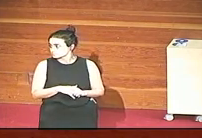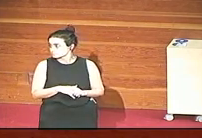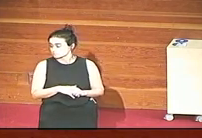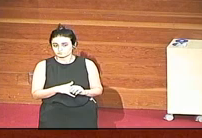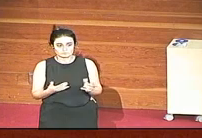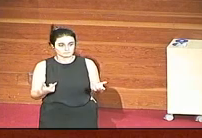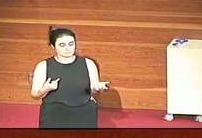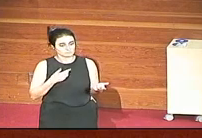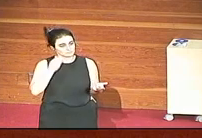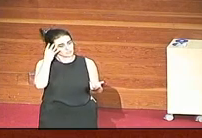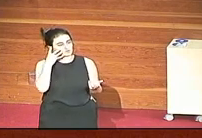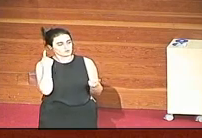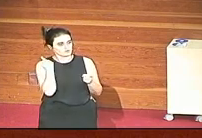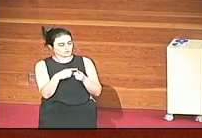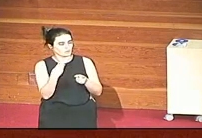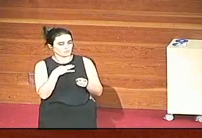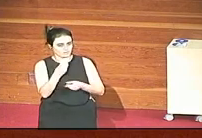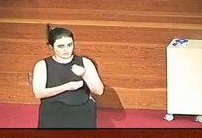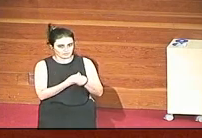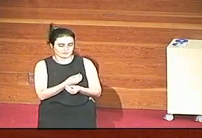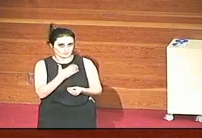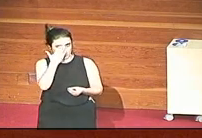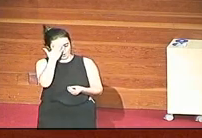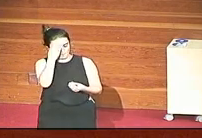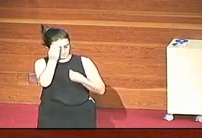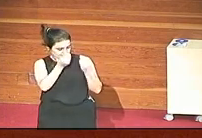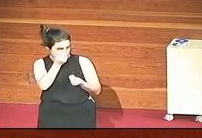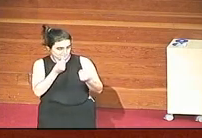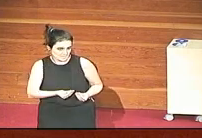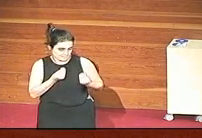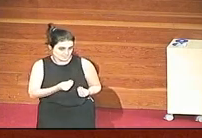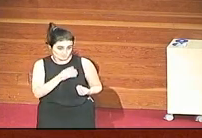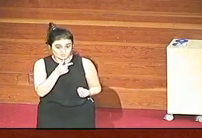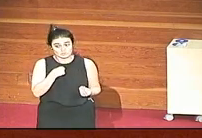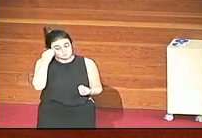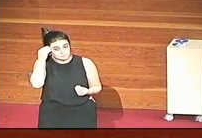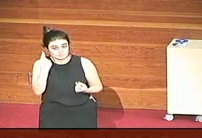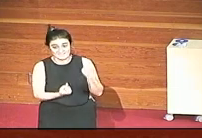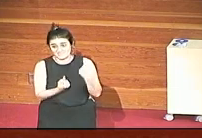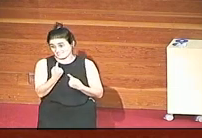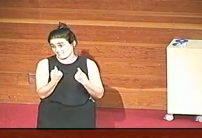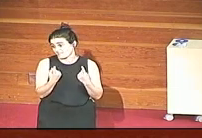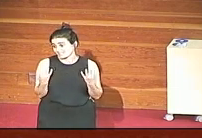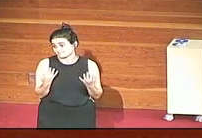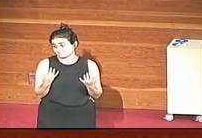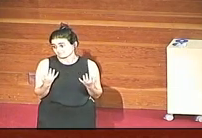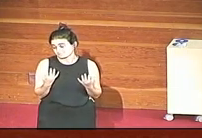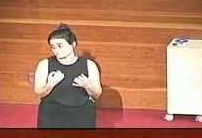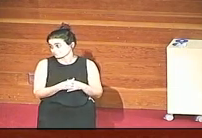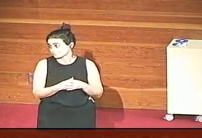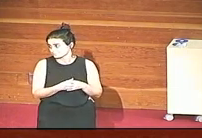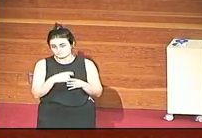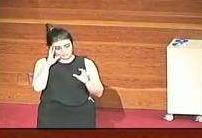hacían las cosas con cabeza y yo creo que muchas veces lo que necesitamos es el